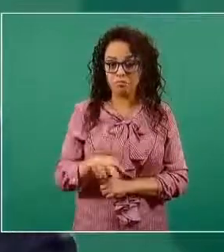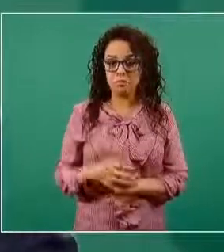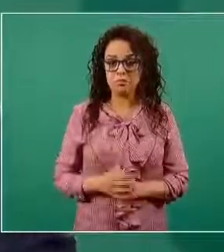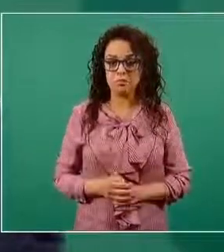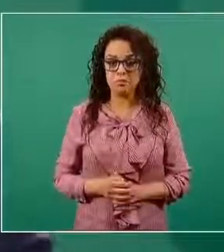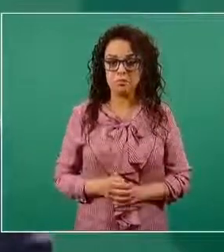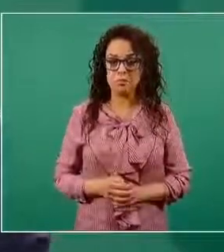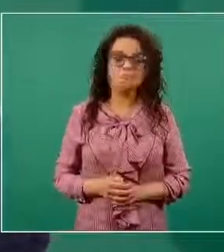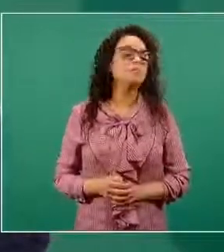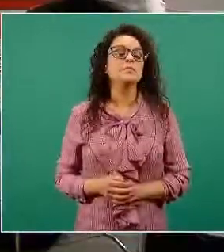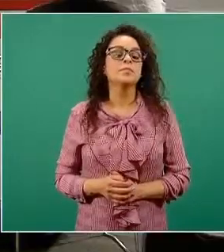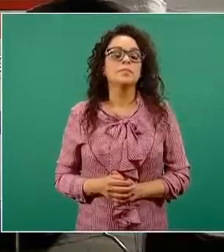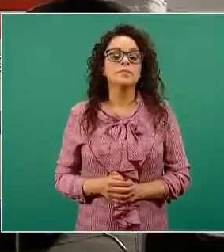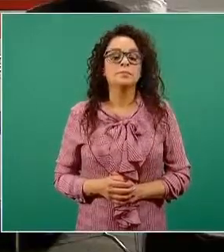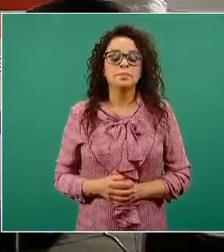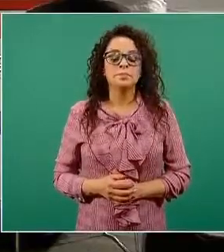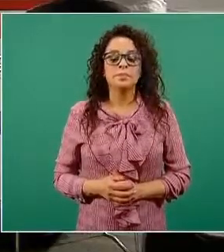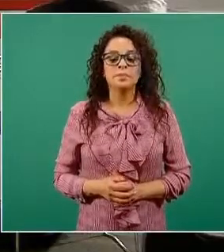visualizar.